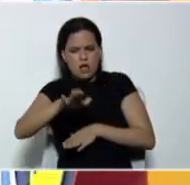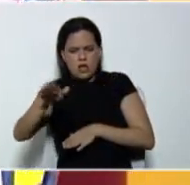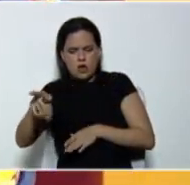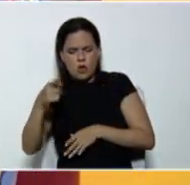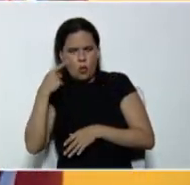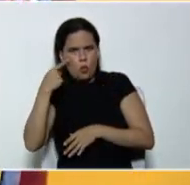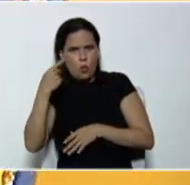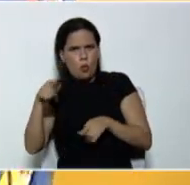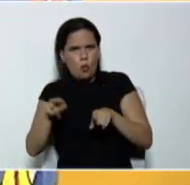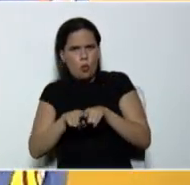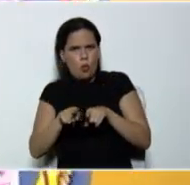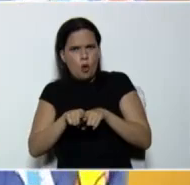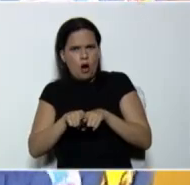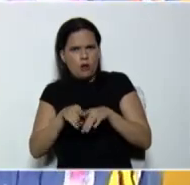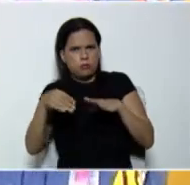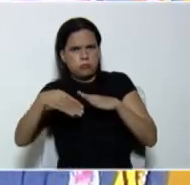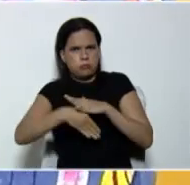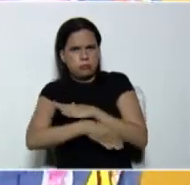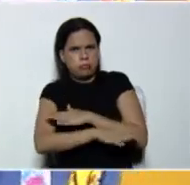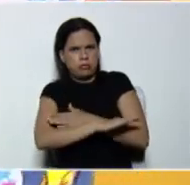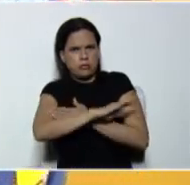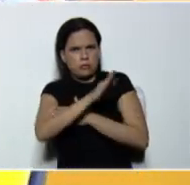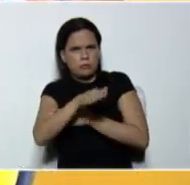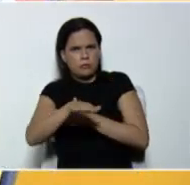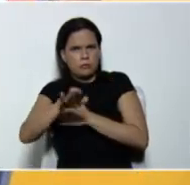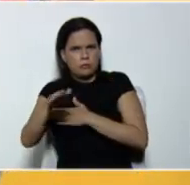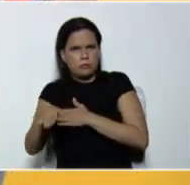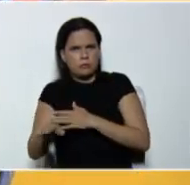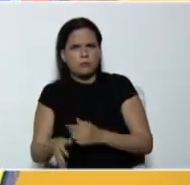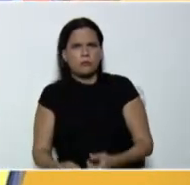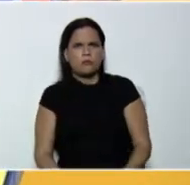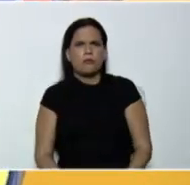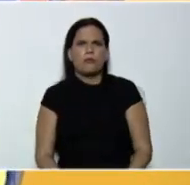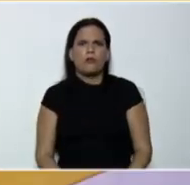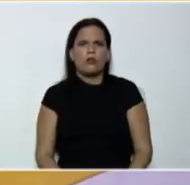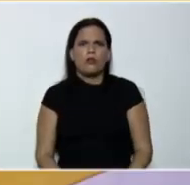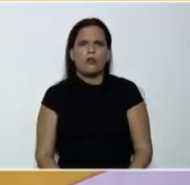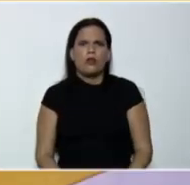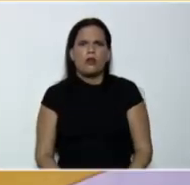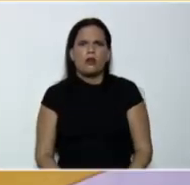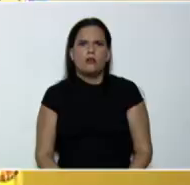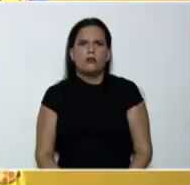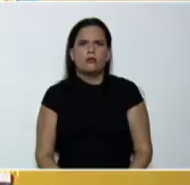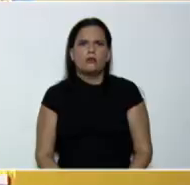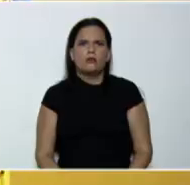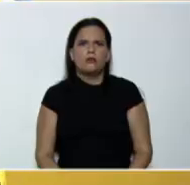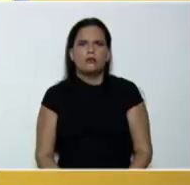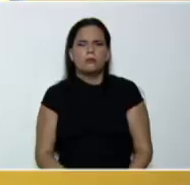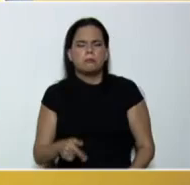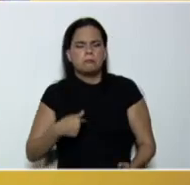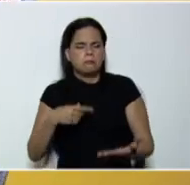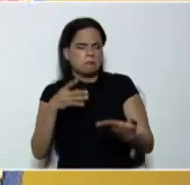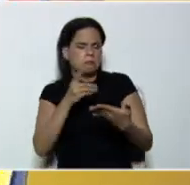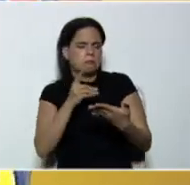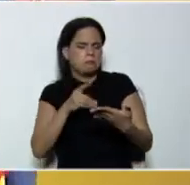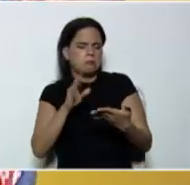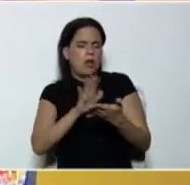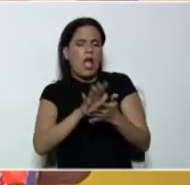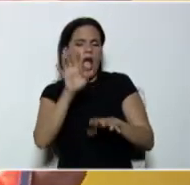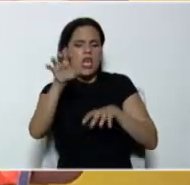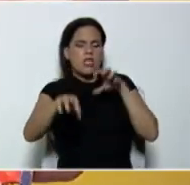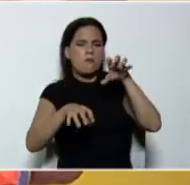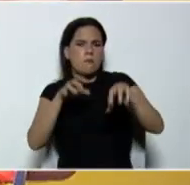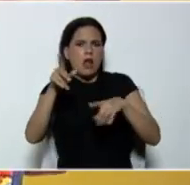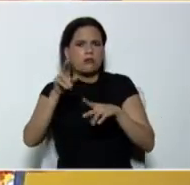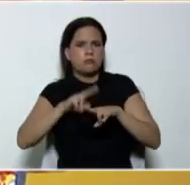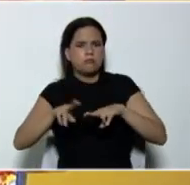fondo. Este, a su vez, es el fondo del mar. Luego, en una figura de un animal que el niño escoja,